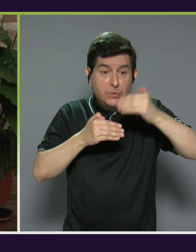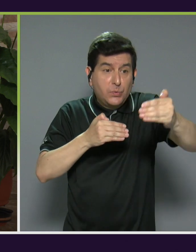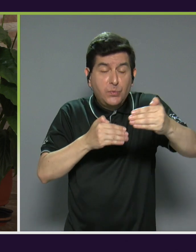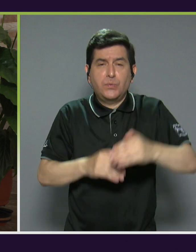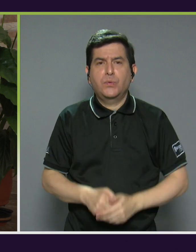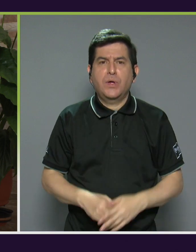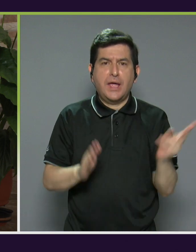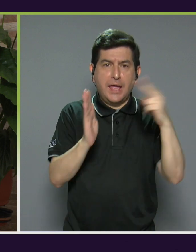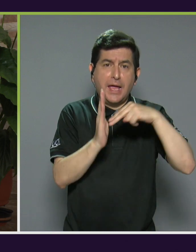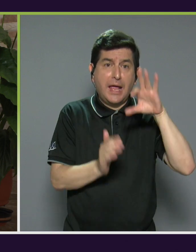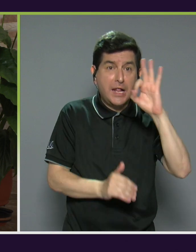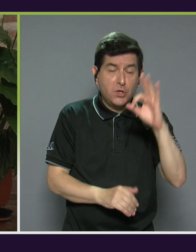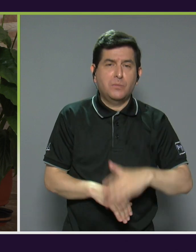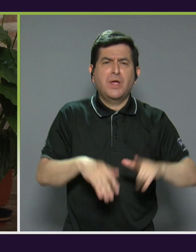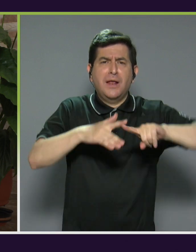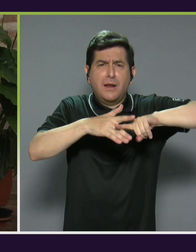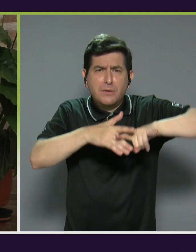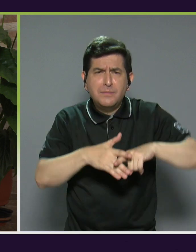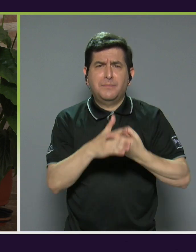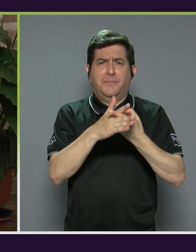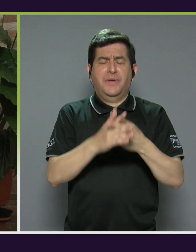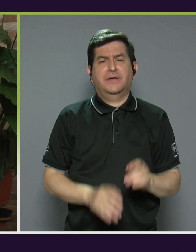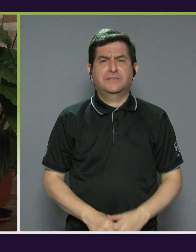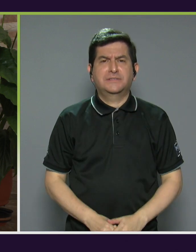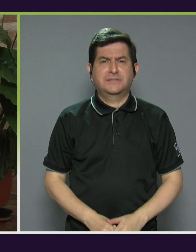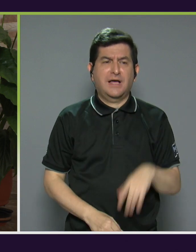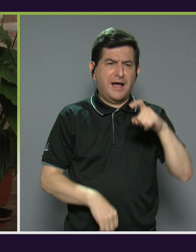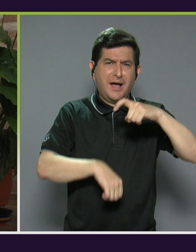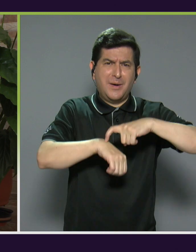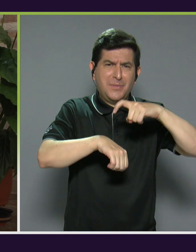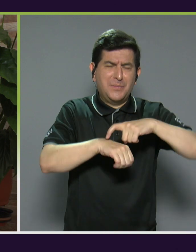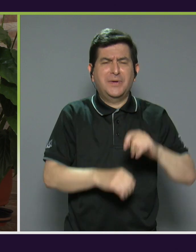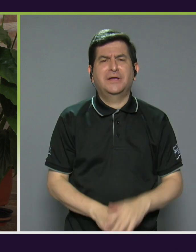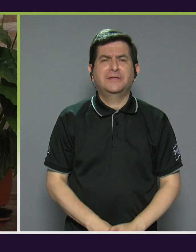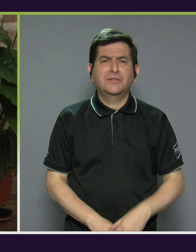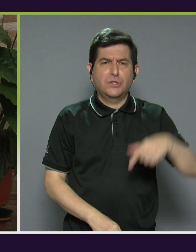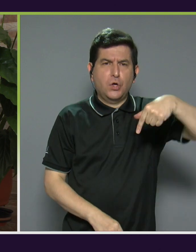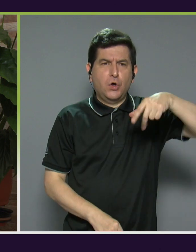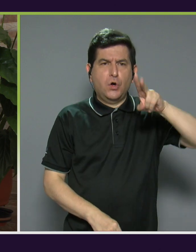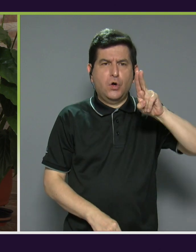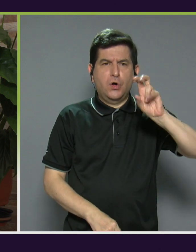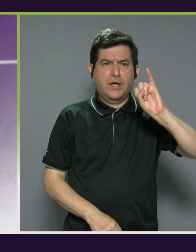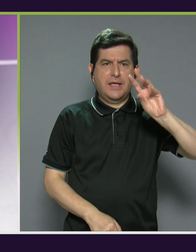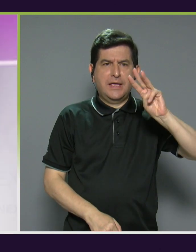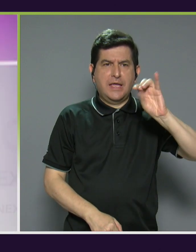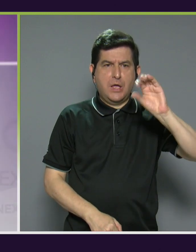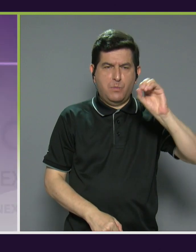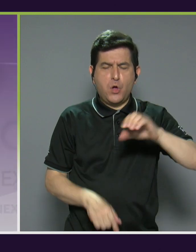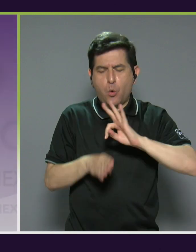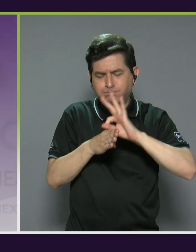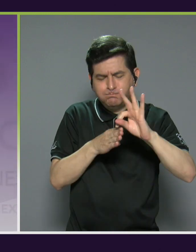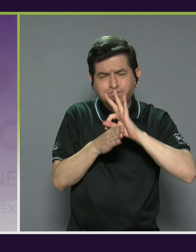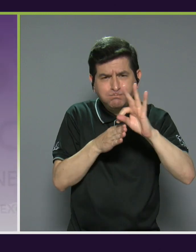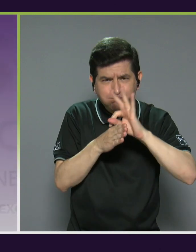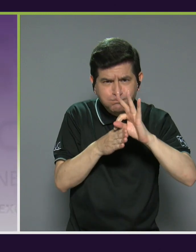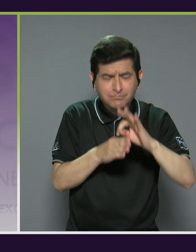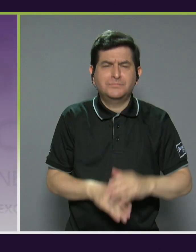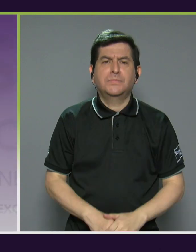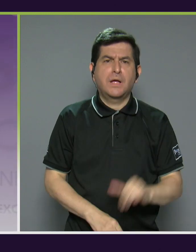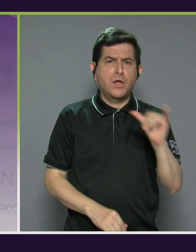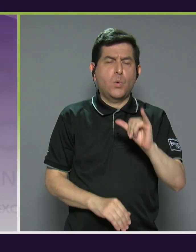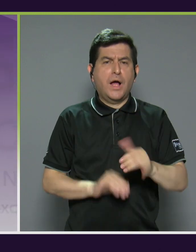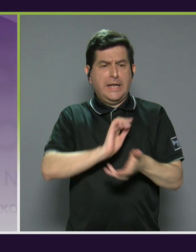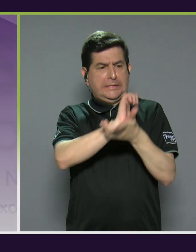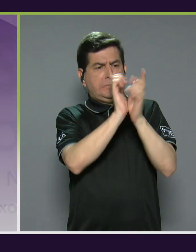2009, empieza pues el tema de la quimioterapia, del tratamiento, de la adaptación a